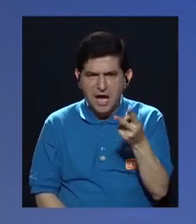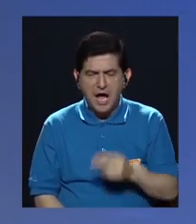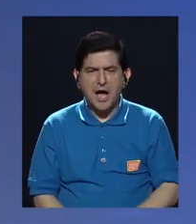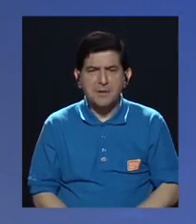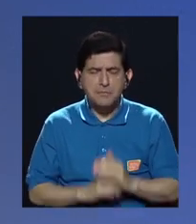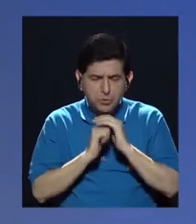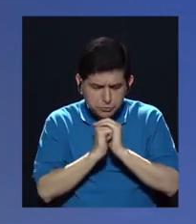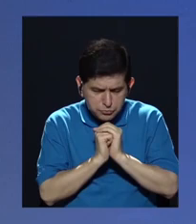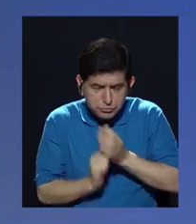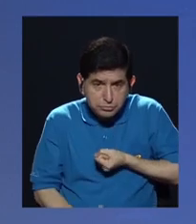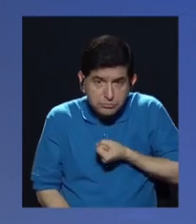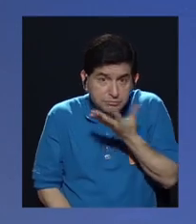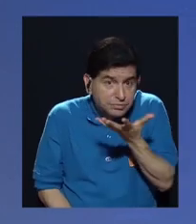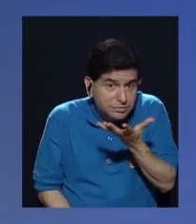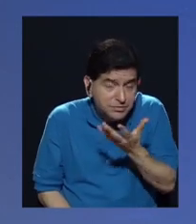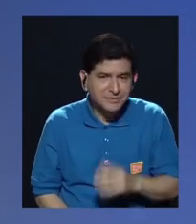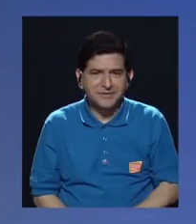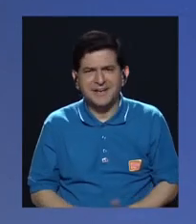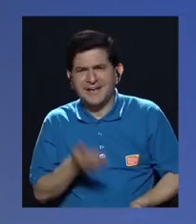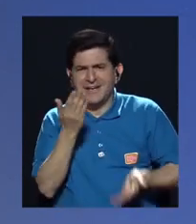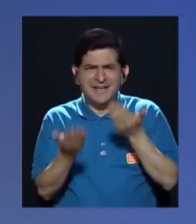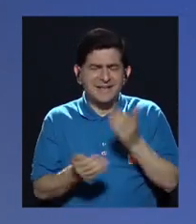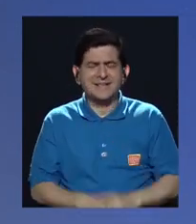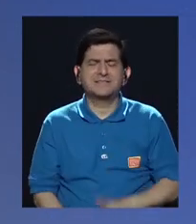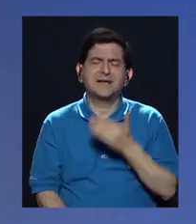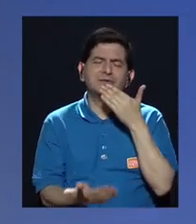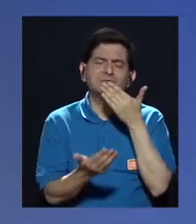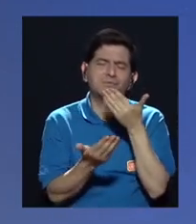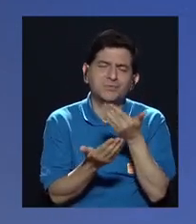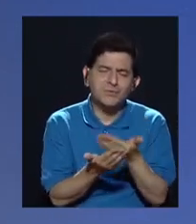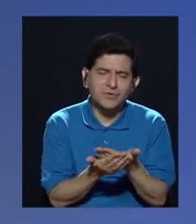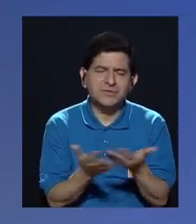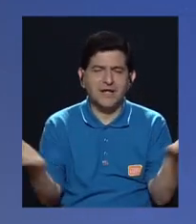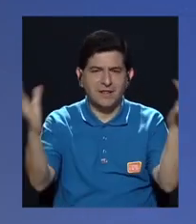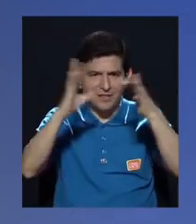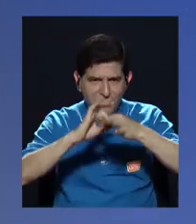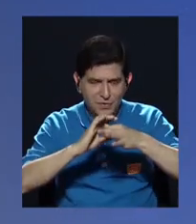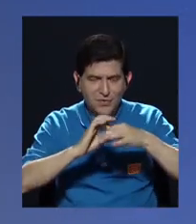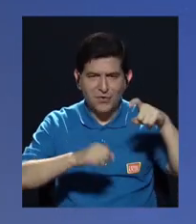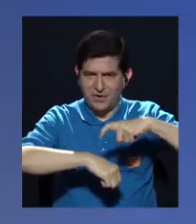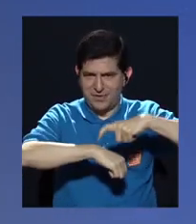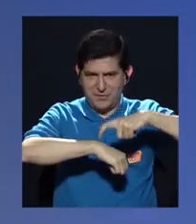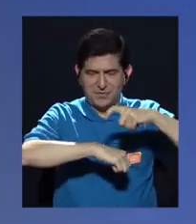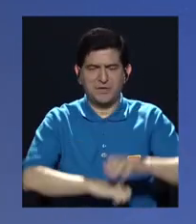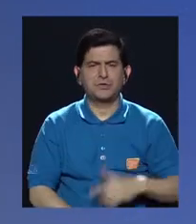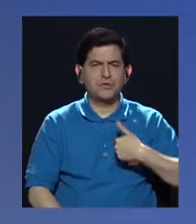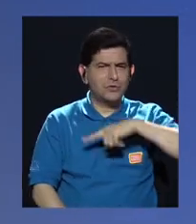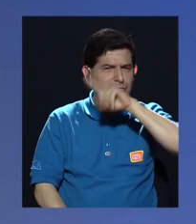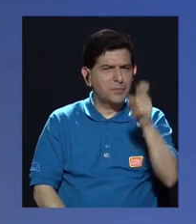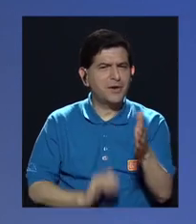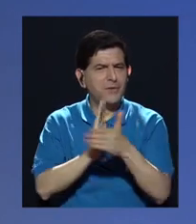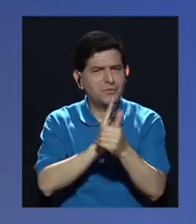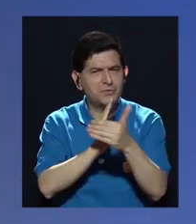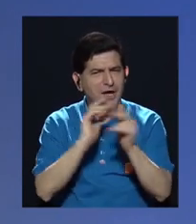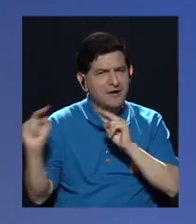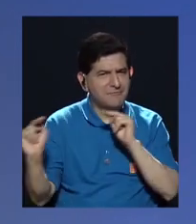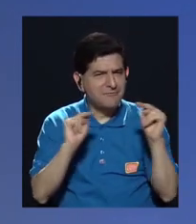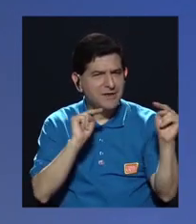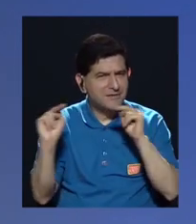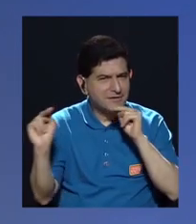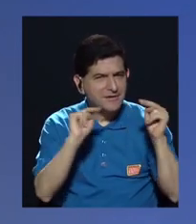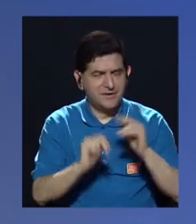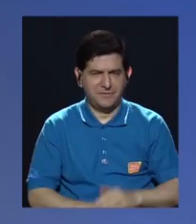los está confesando. había como un don de bondad para unirlos, ¿no? Me pregunto, ¿esa capacidad